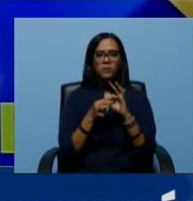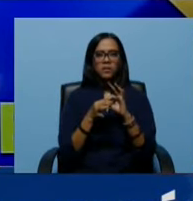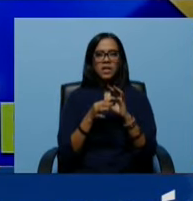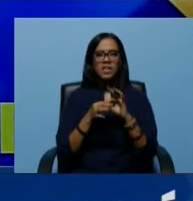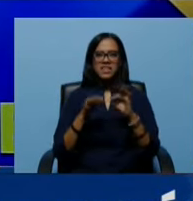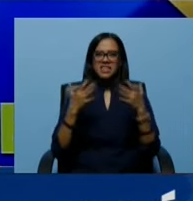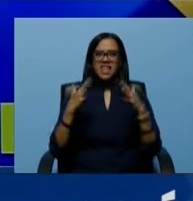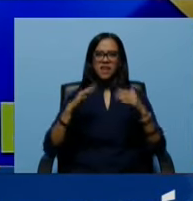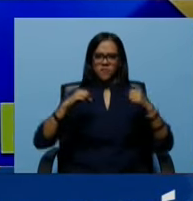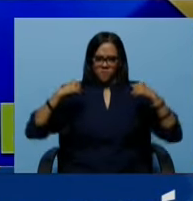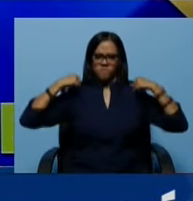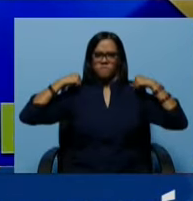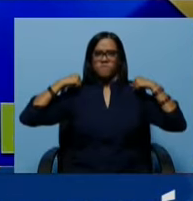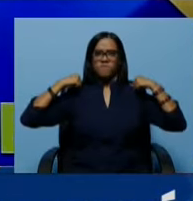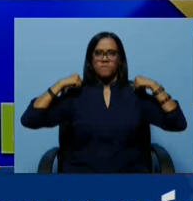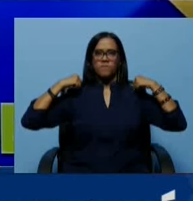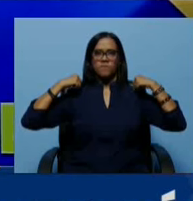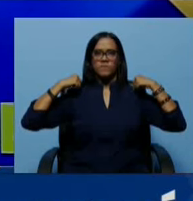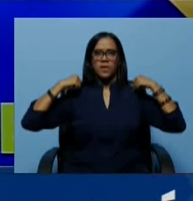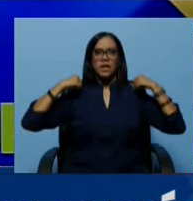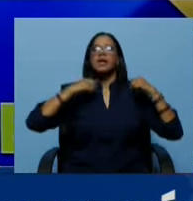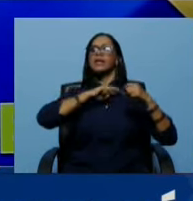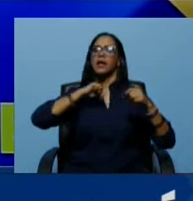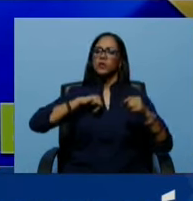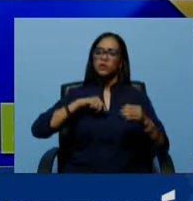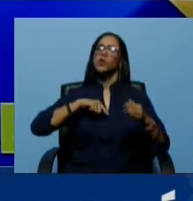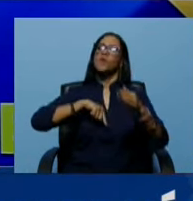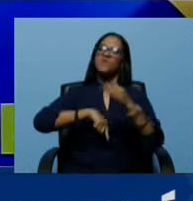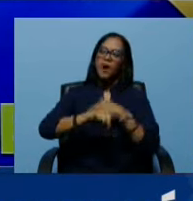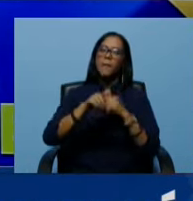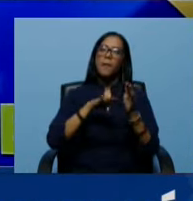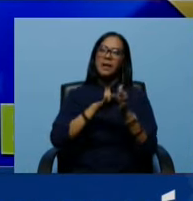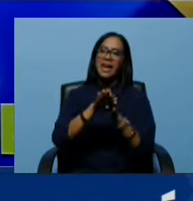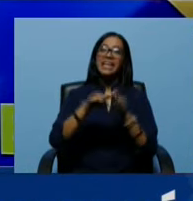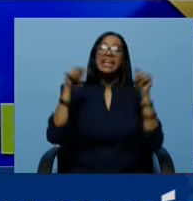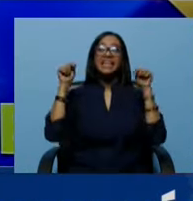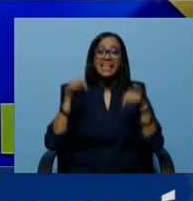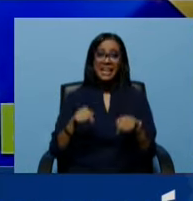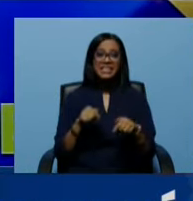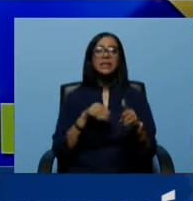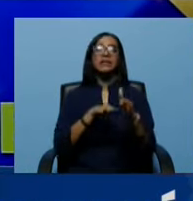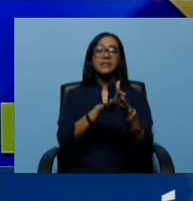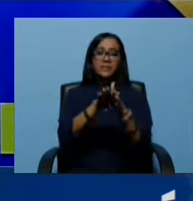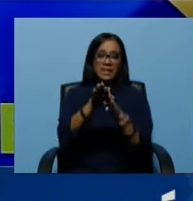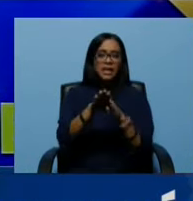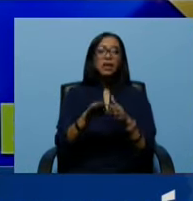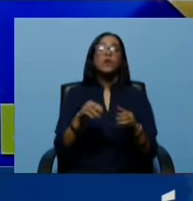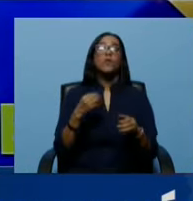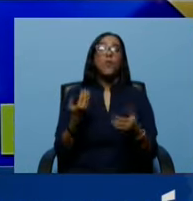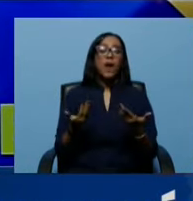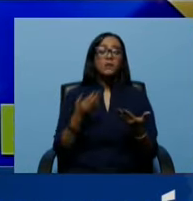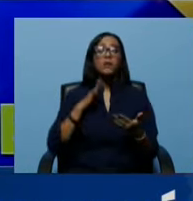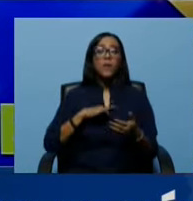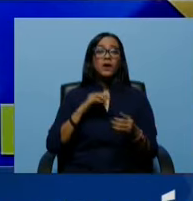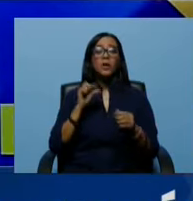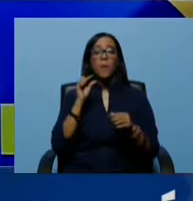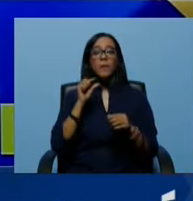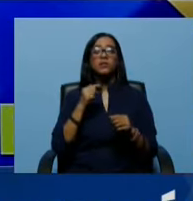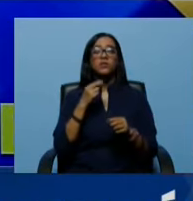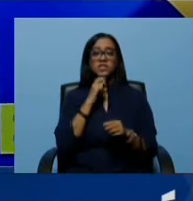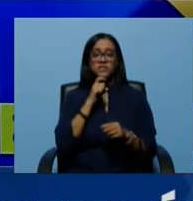nervios de acero, que nosotros vamos para adelante y de esta vamos a salir cuando hemos estado en momentos muy difíciles.